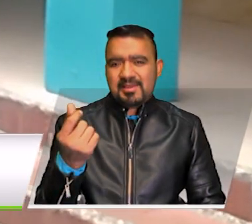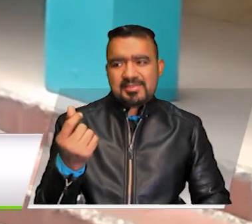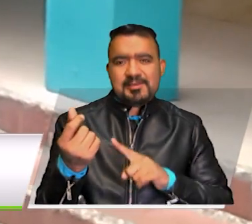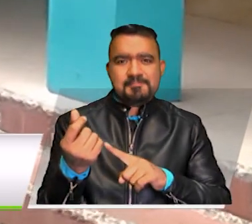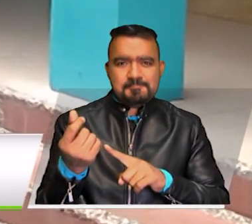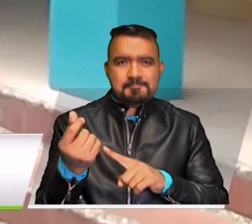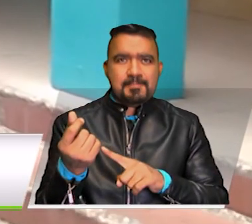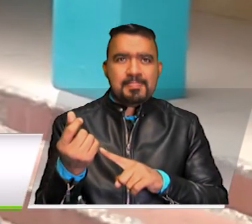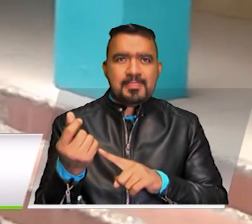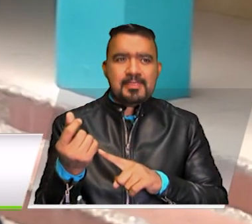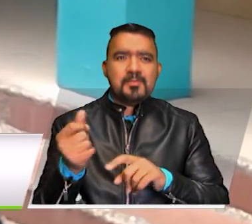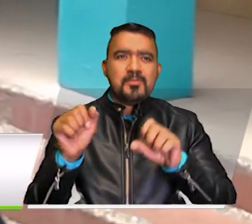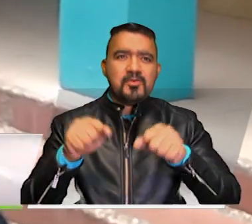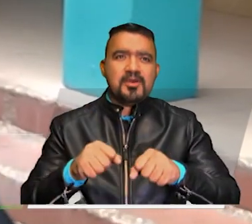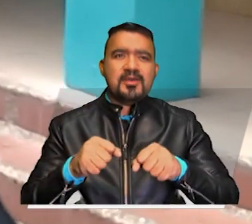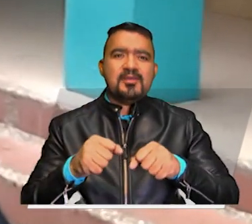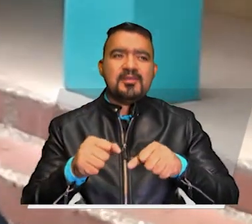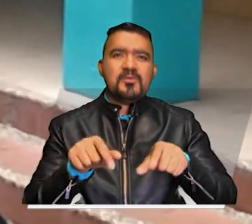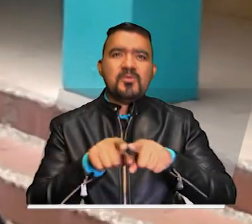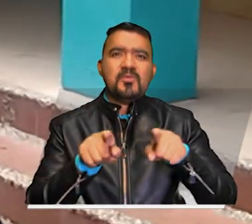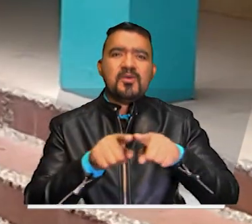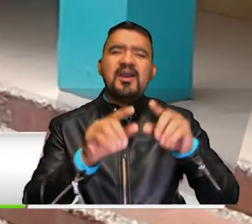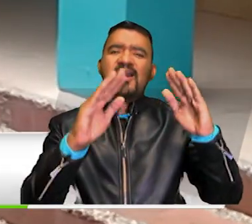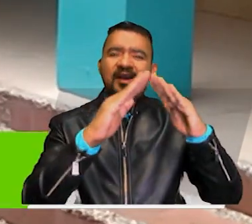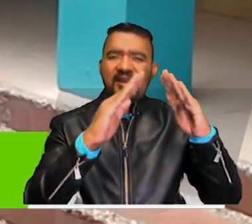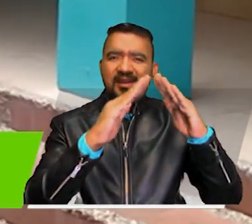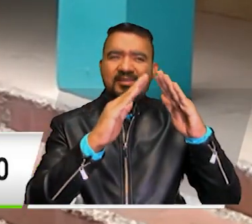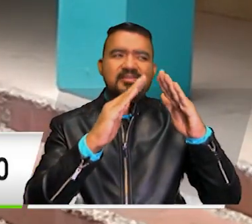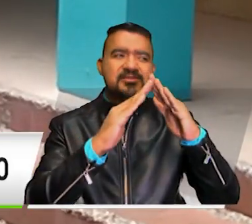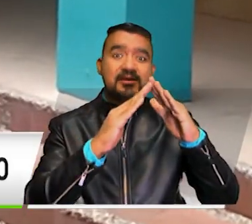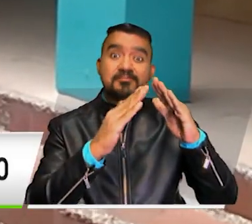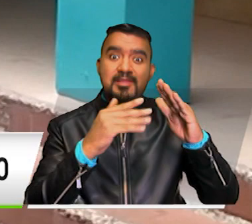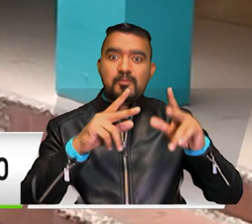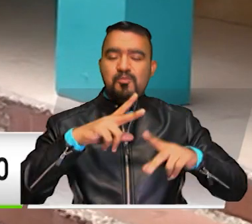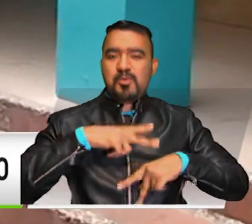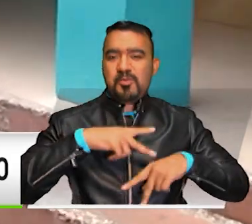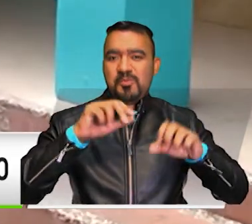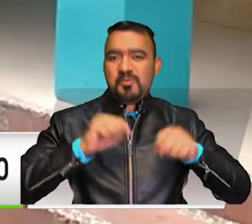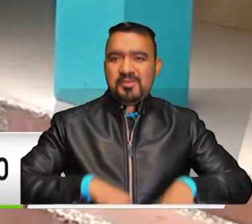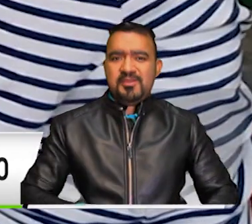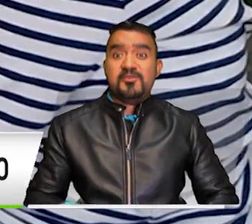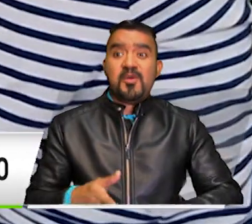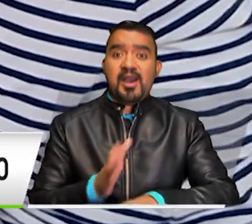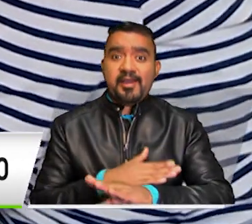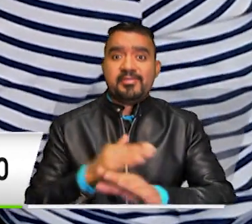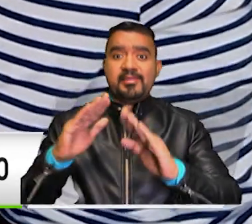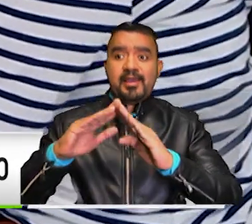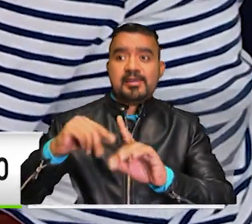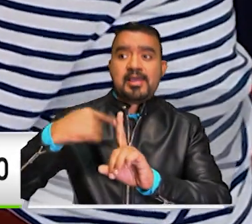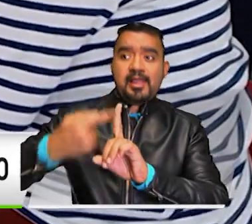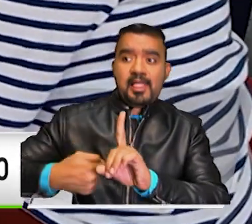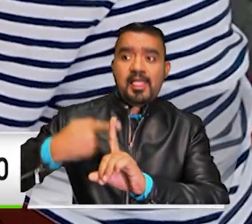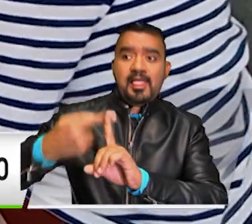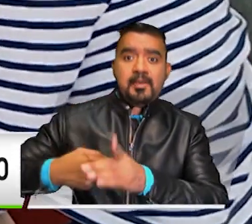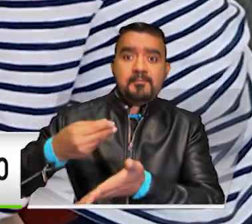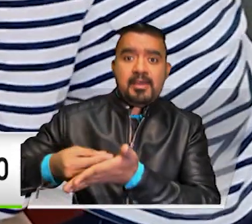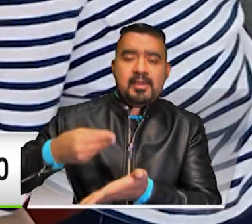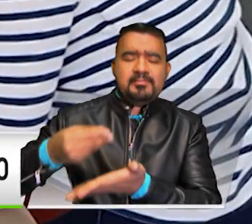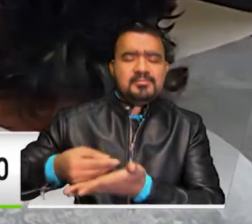mí comprar una casa, para yo no tener que estar pagando arriendo. En total, la